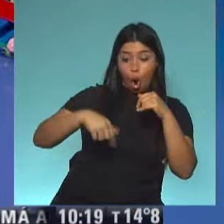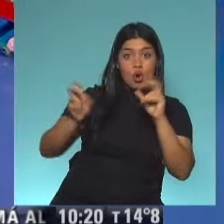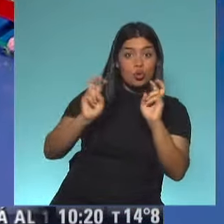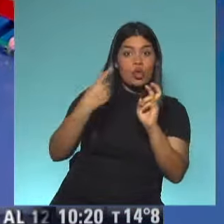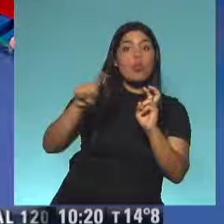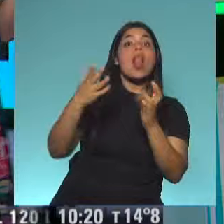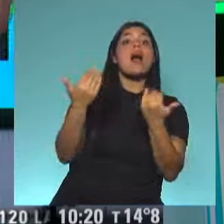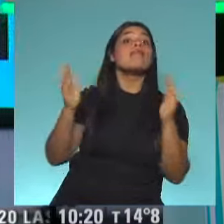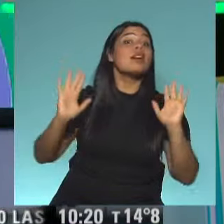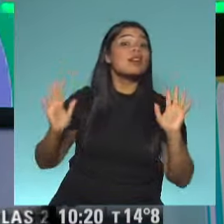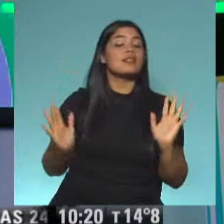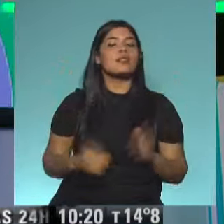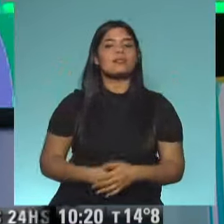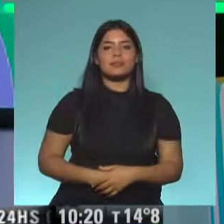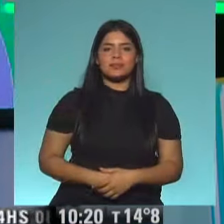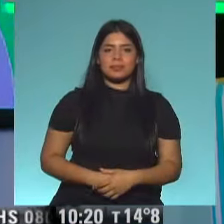saldrá?